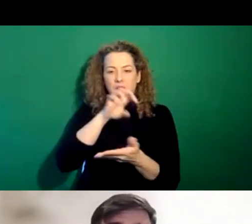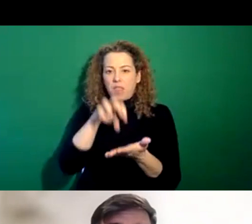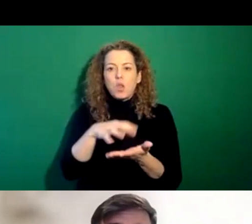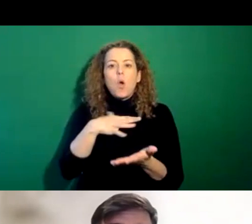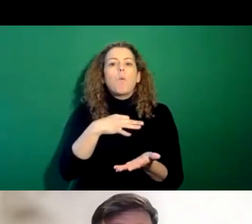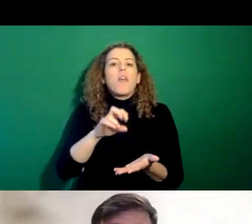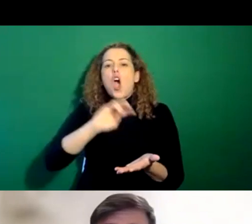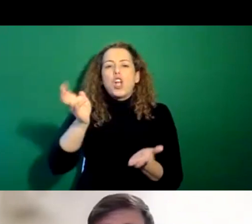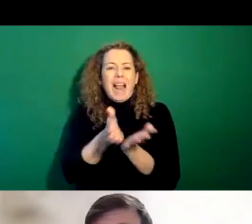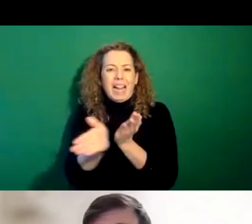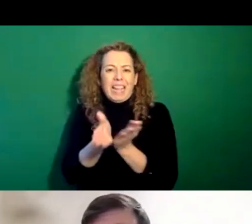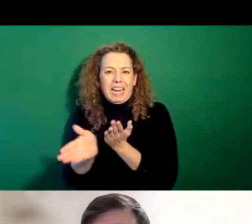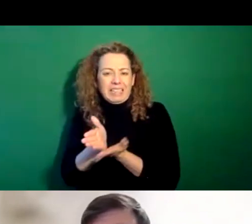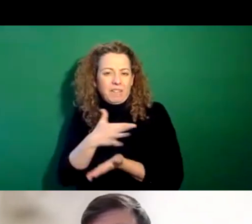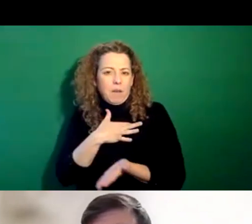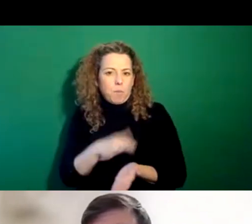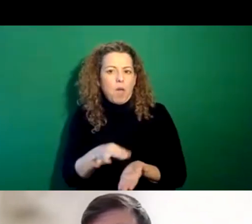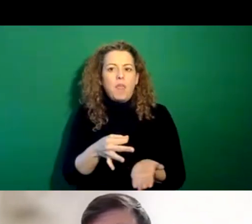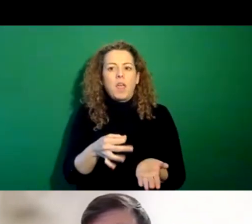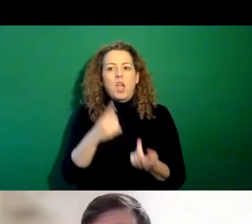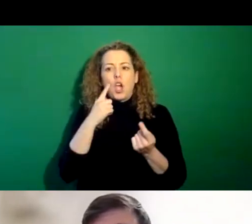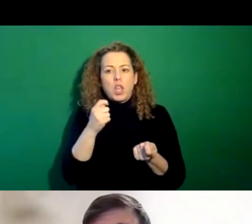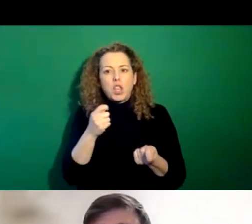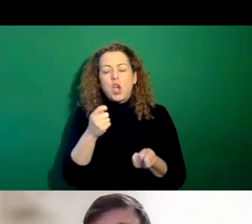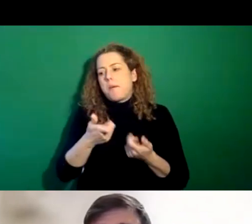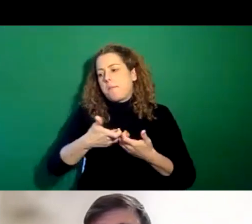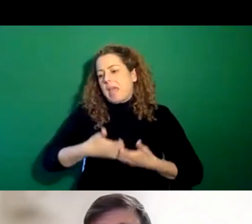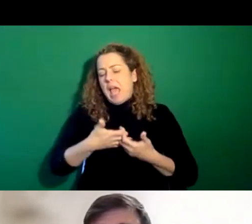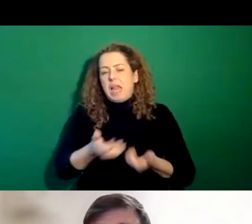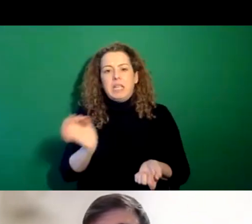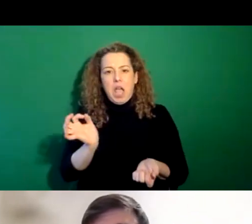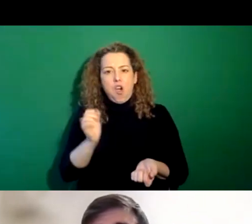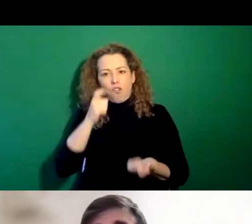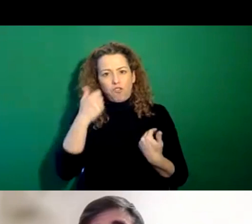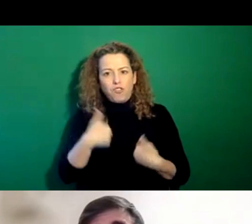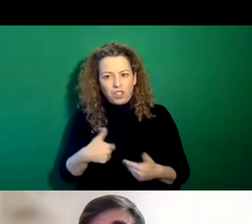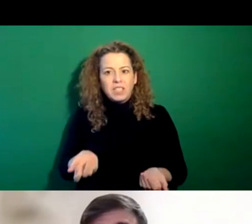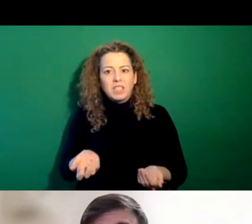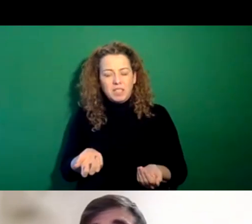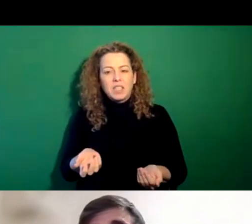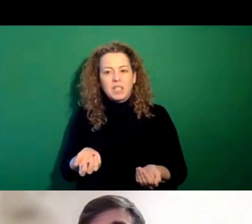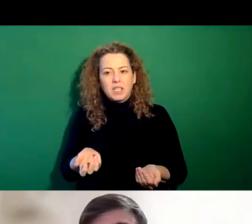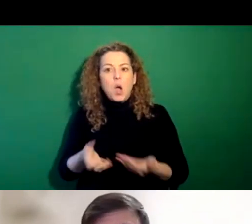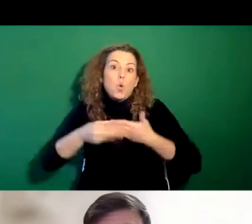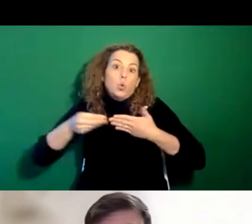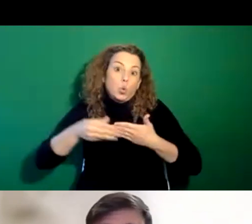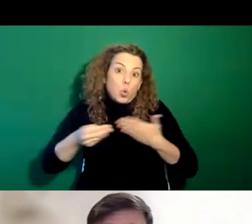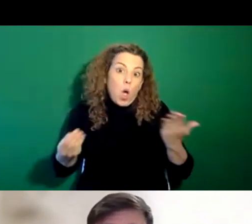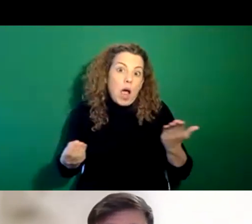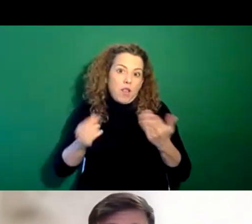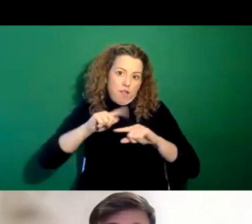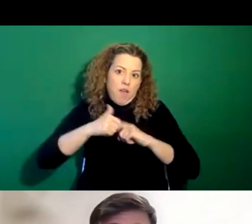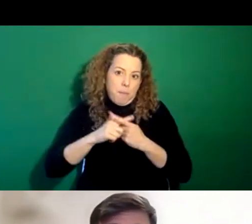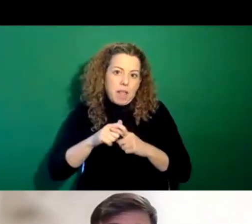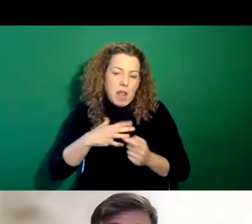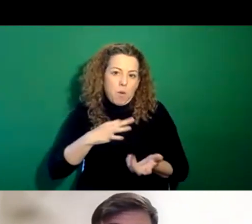otras alternativas a esas contenciones mecánicas o esas contenciones físicas que el familiar del usuario quiere